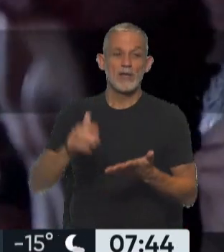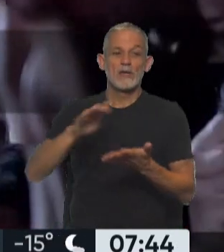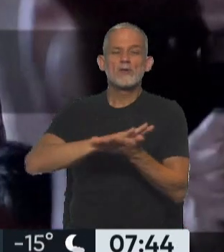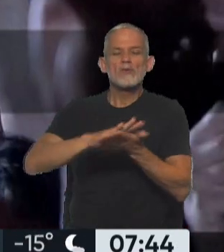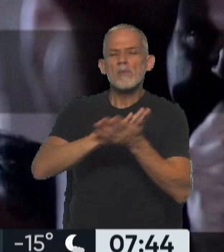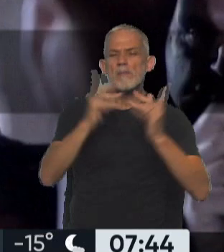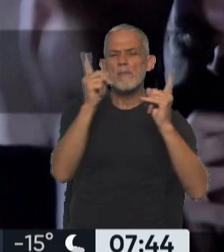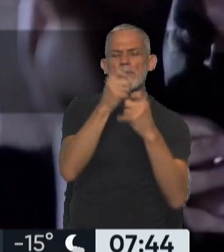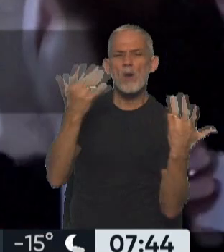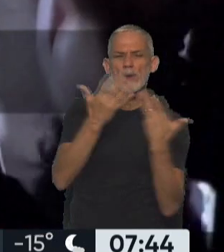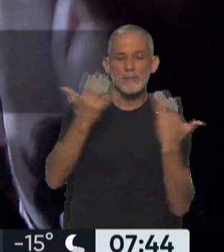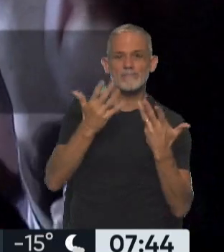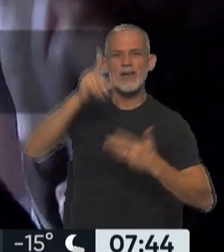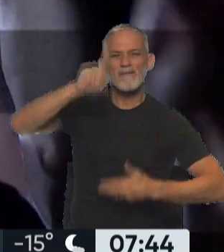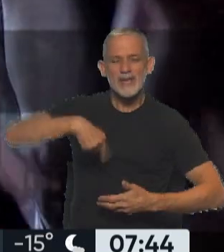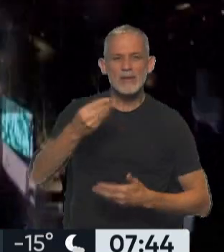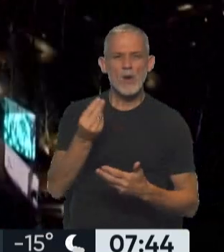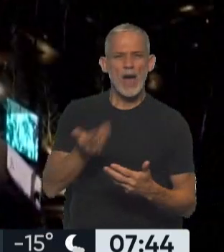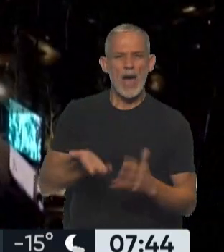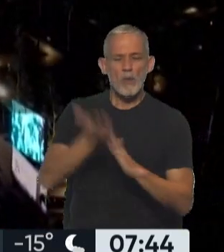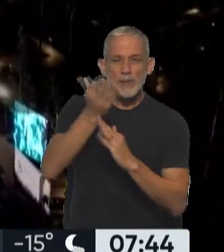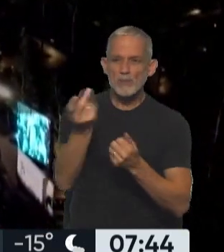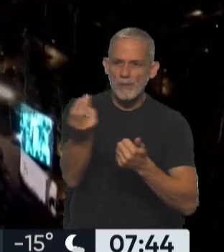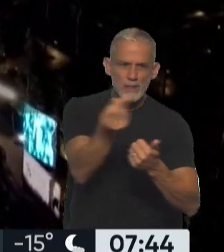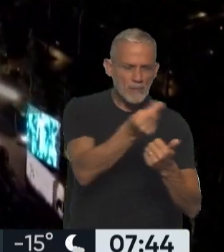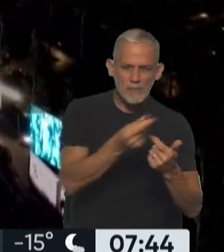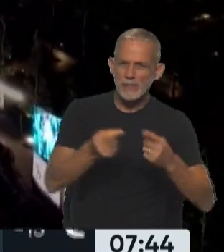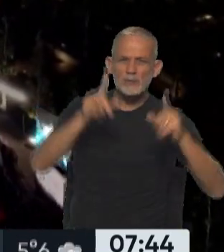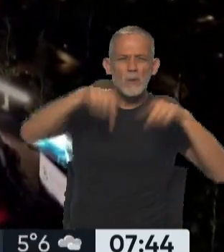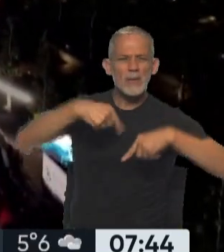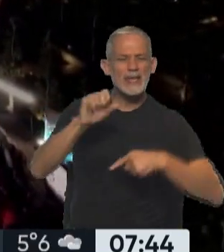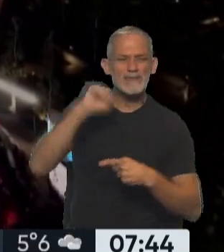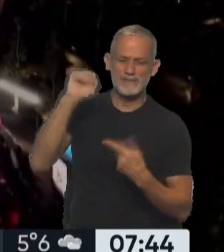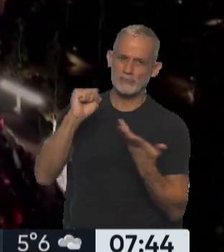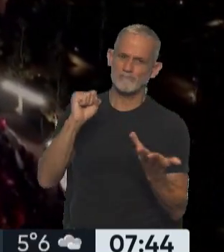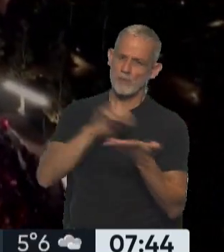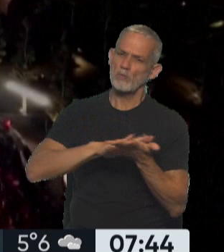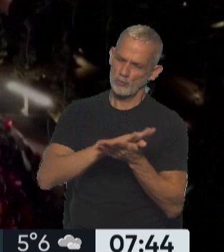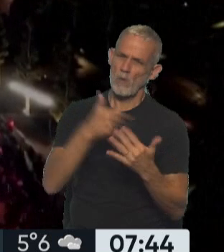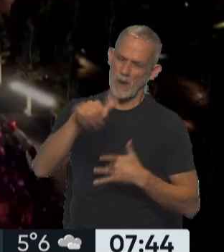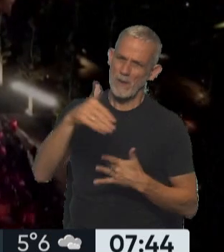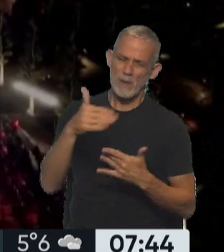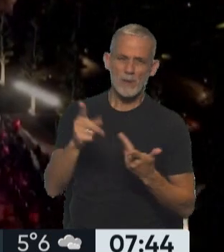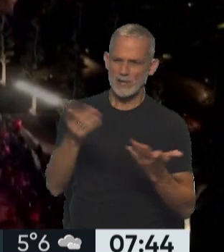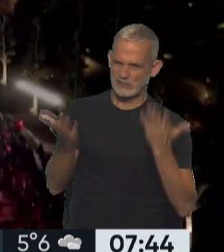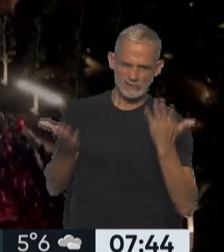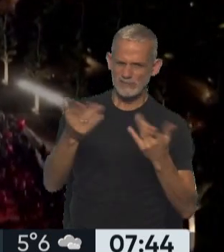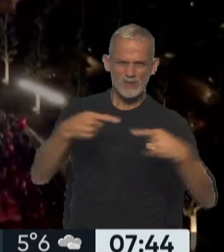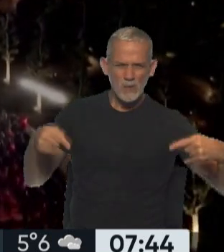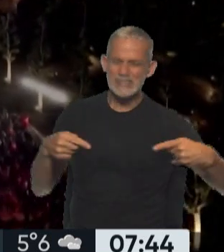Enflasyonun yol açtığı fiyat artışlarından kaynaklanan sıkıntıları gidermek. Refah kayıplarını telafi